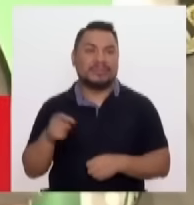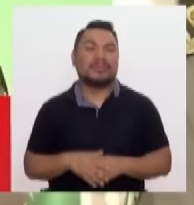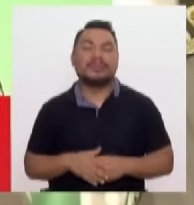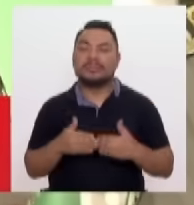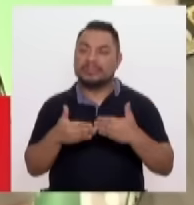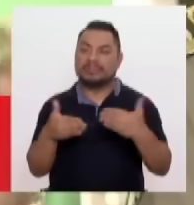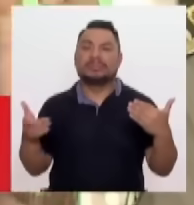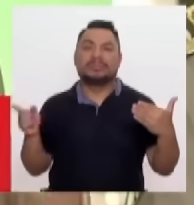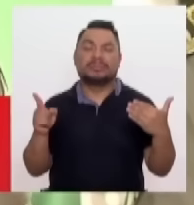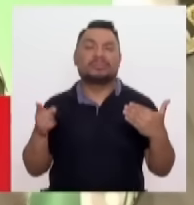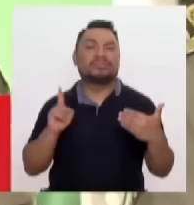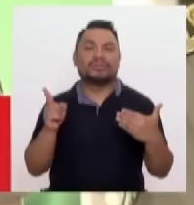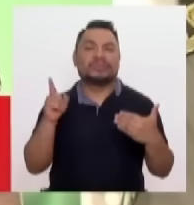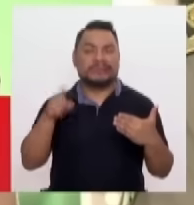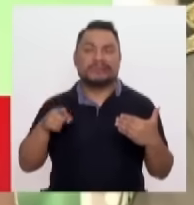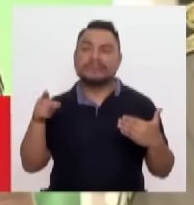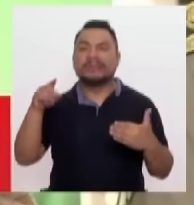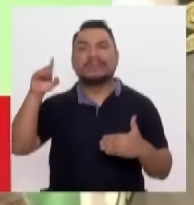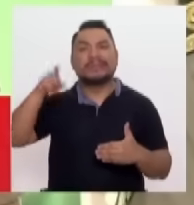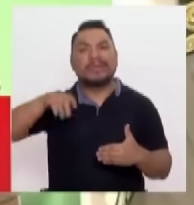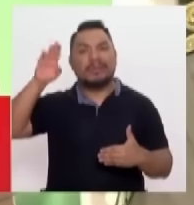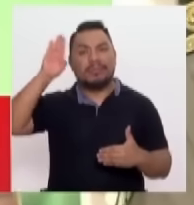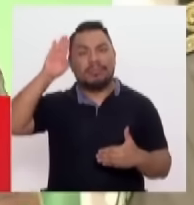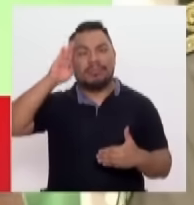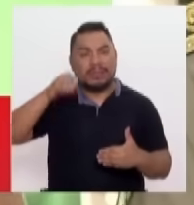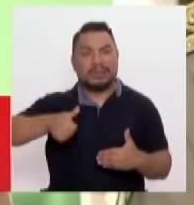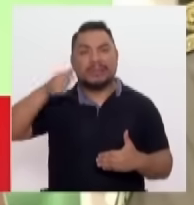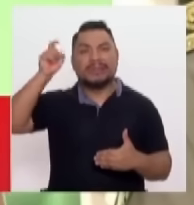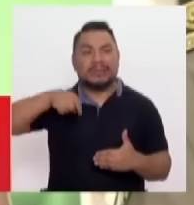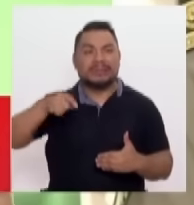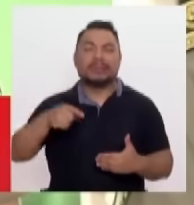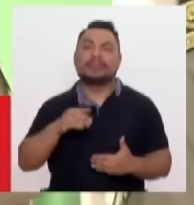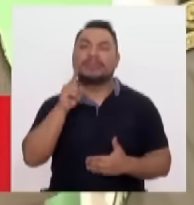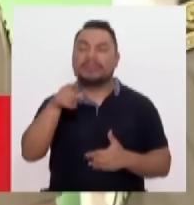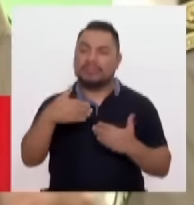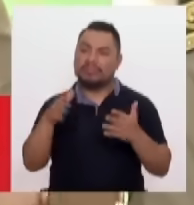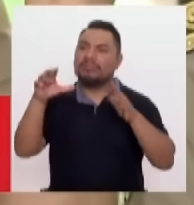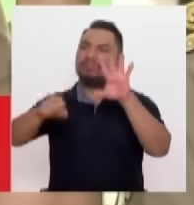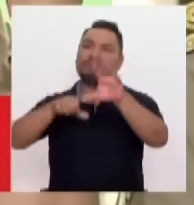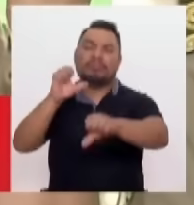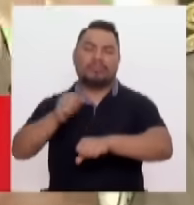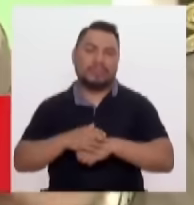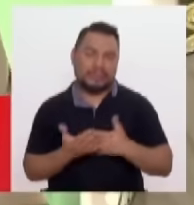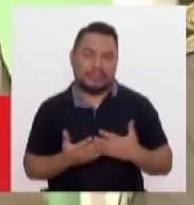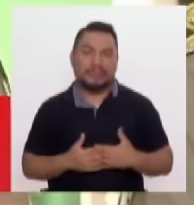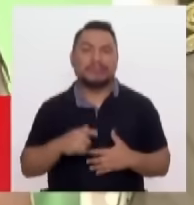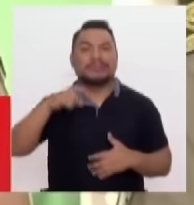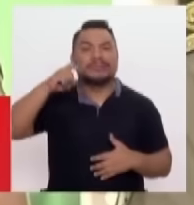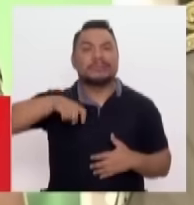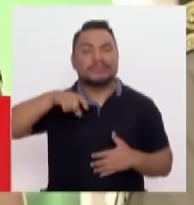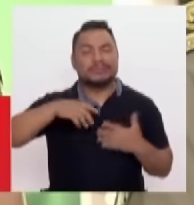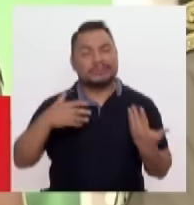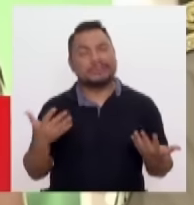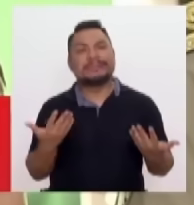fronteras y necesita policías, autoridades que no tengan fronteras, y necesita